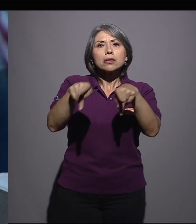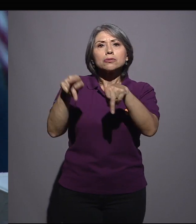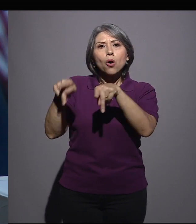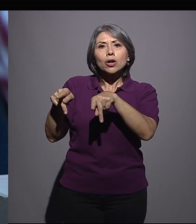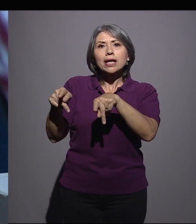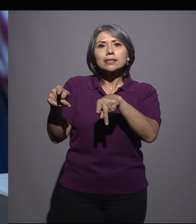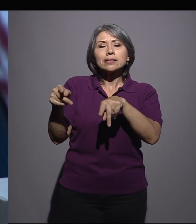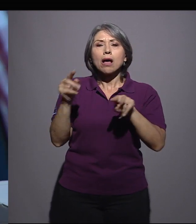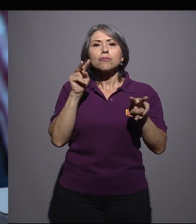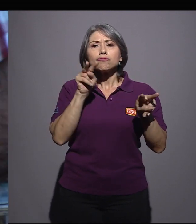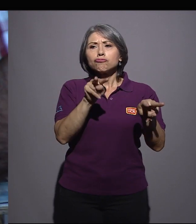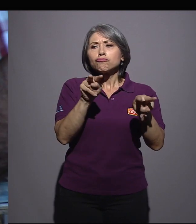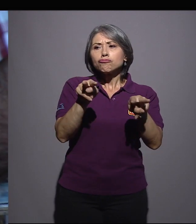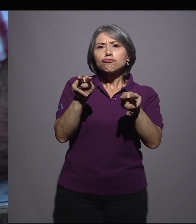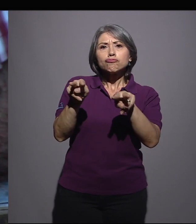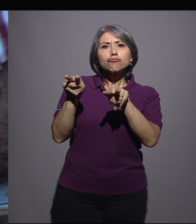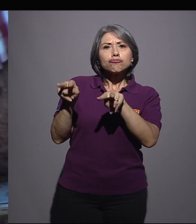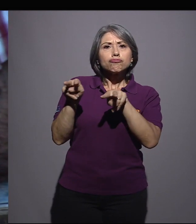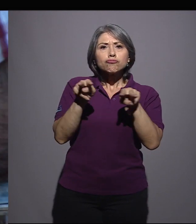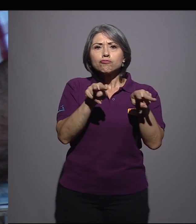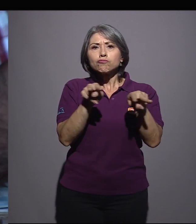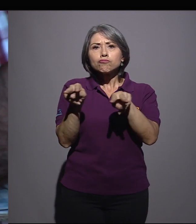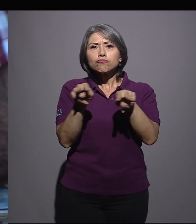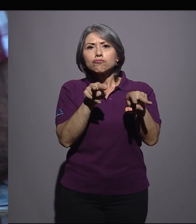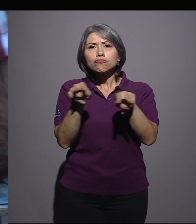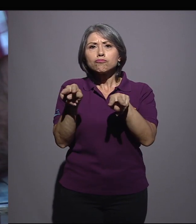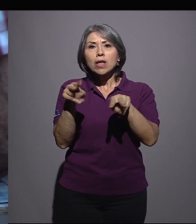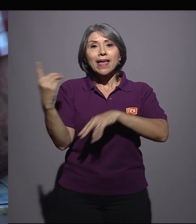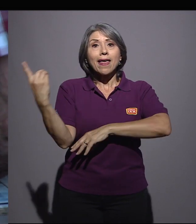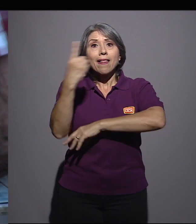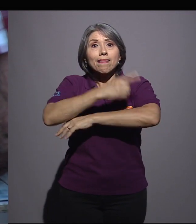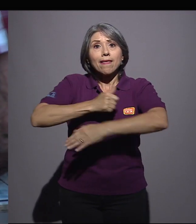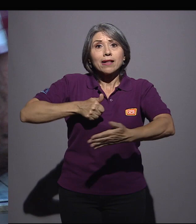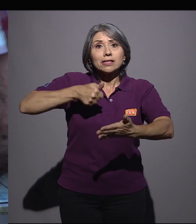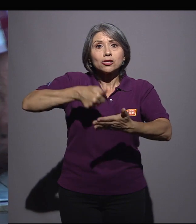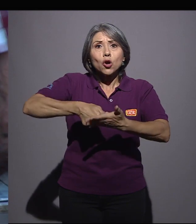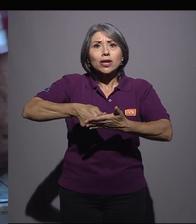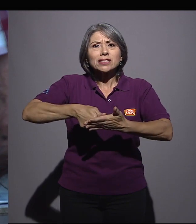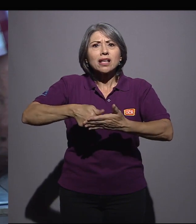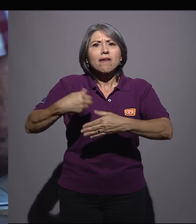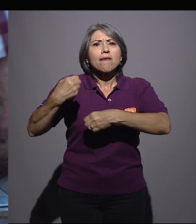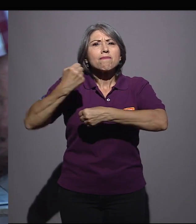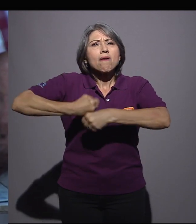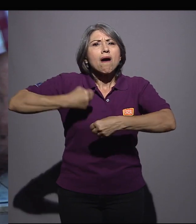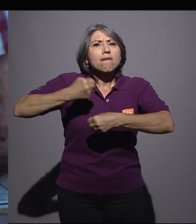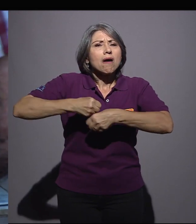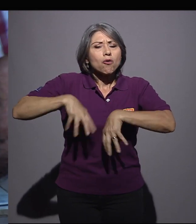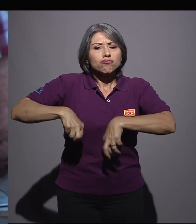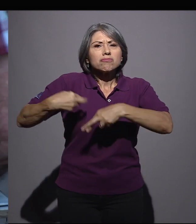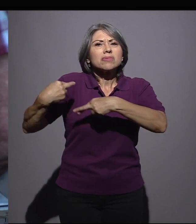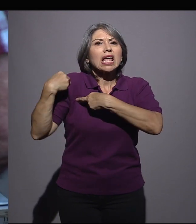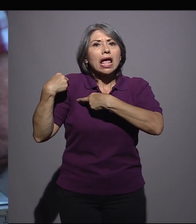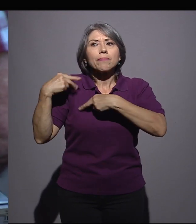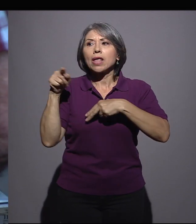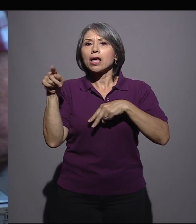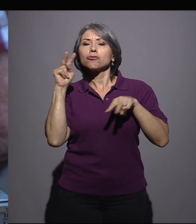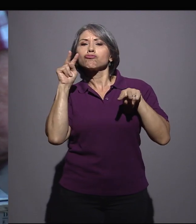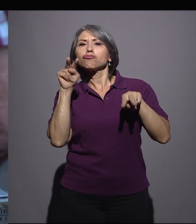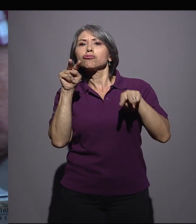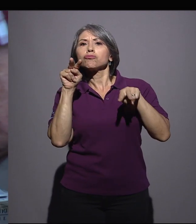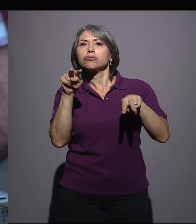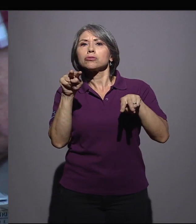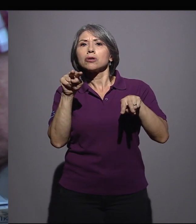cuya función para el día de las elecciones es verificar el cumplimiento del derecho al voto de la persona